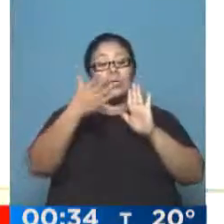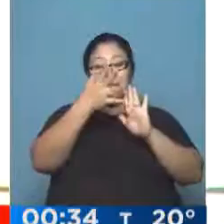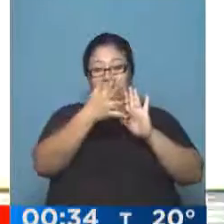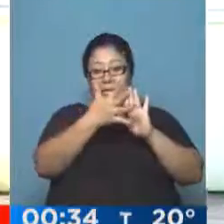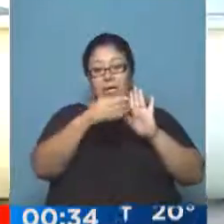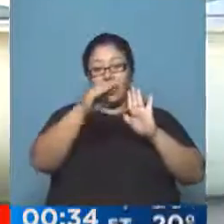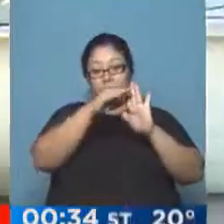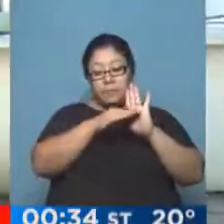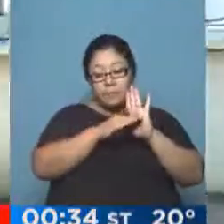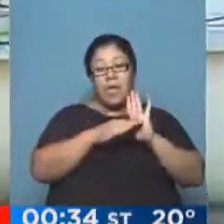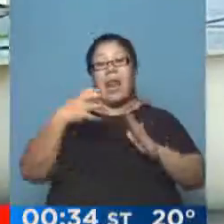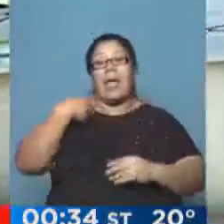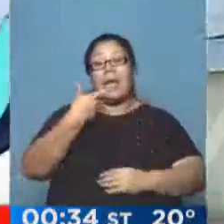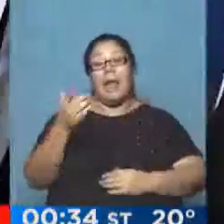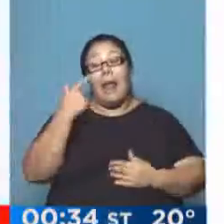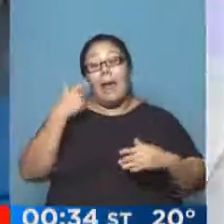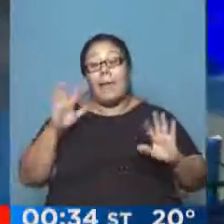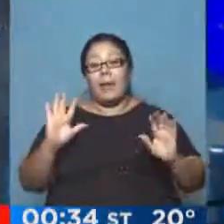verá.